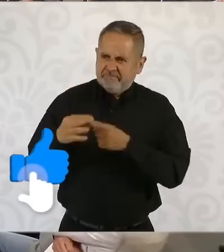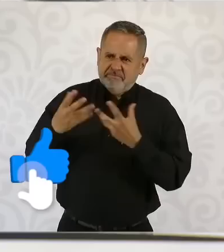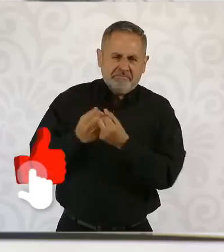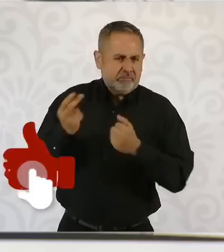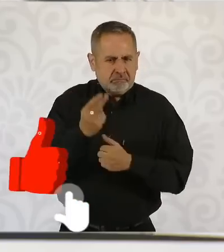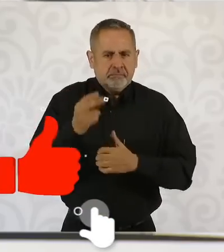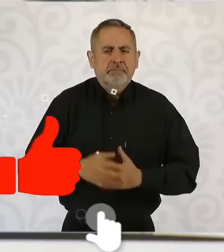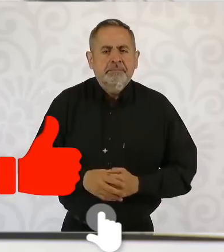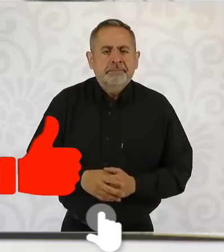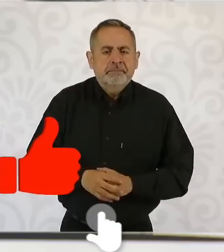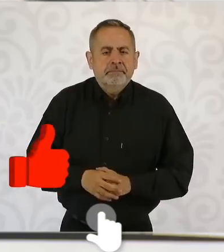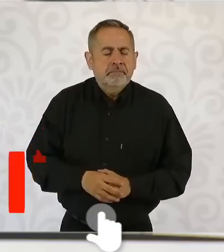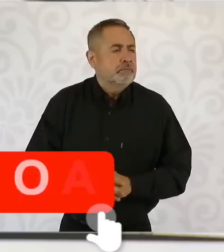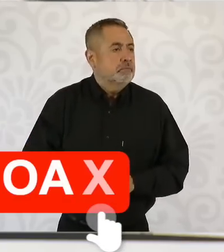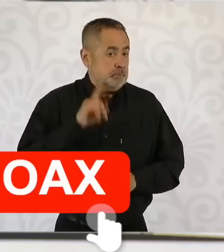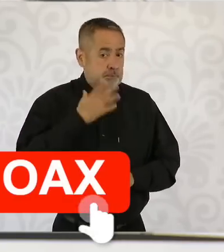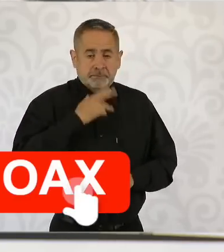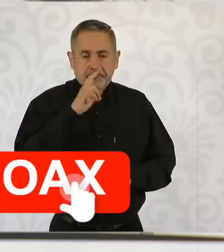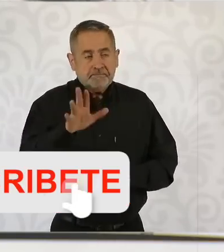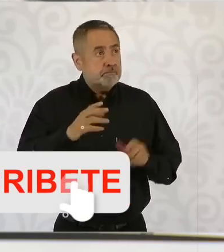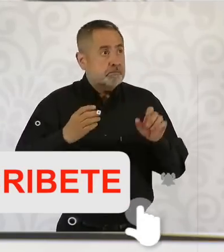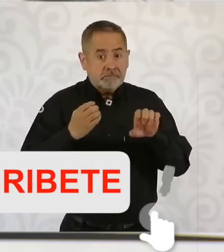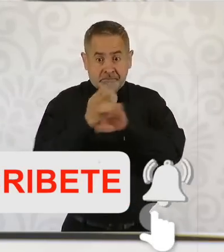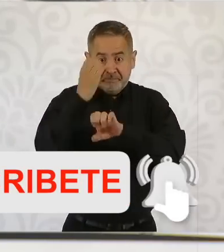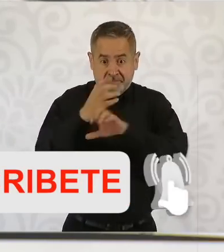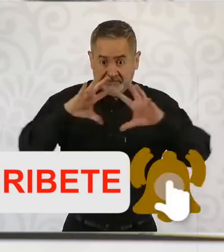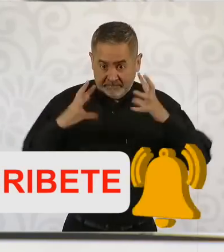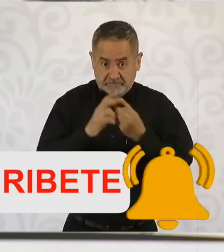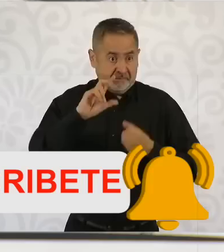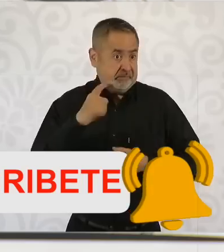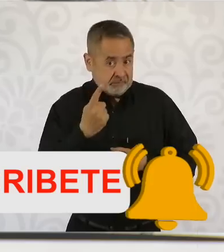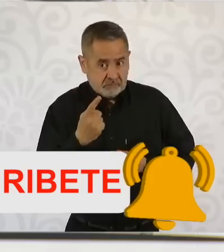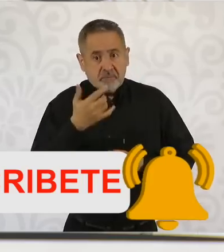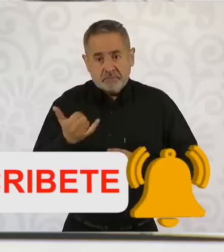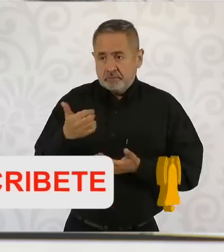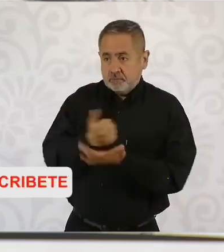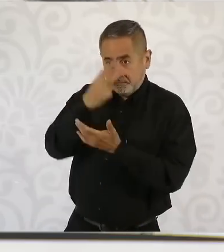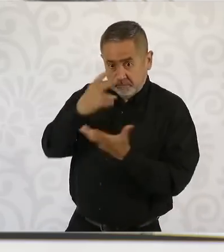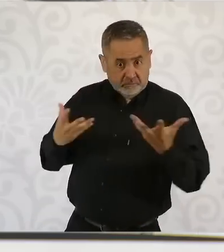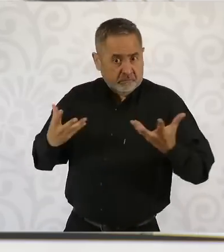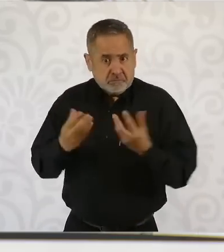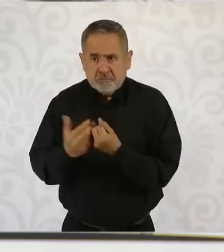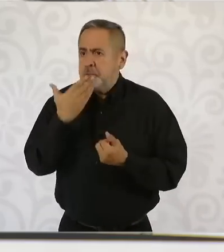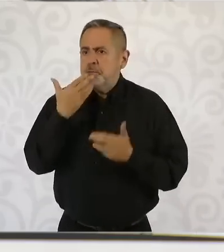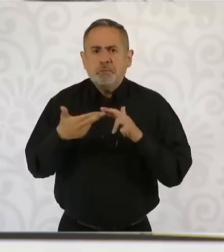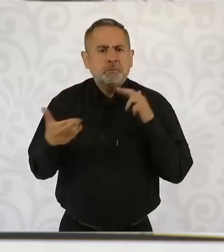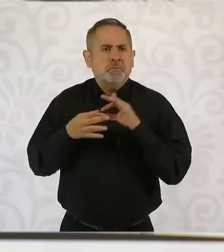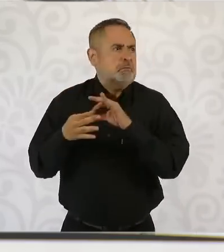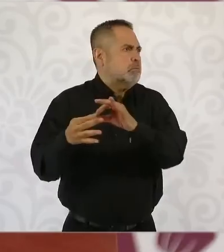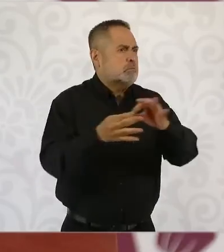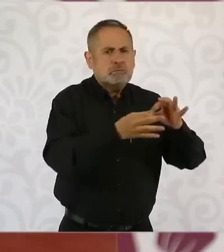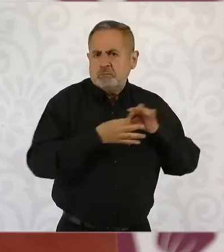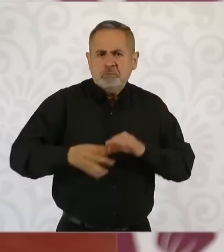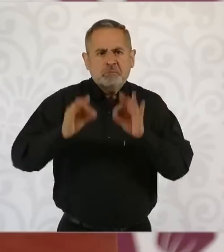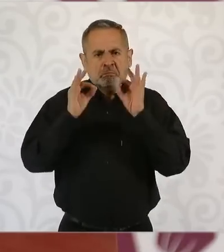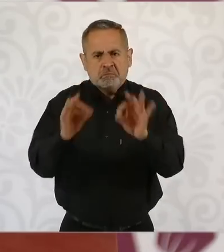los 31 gobernadores y con la jefa de gobierno para el Plan México y para muchos otros temas. Entonces, estos polos de bienestar